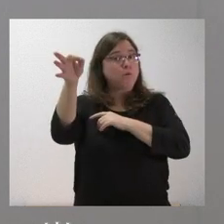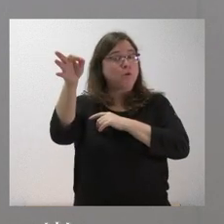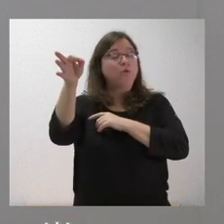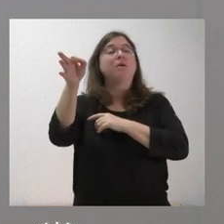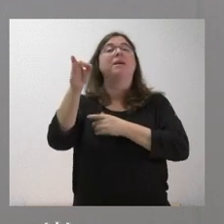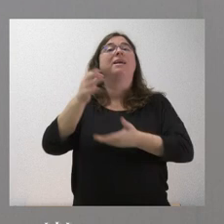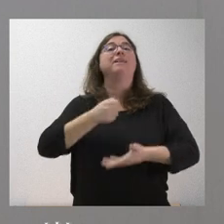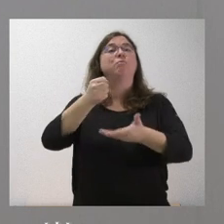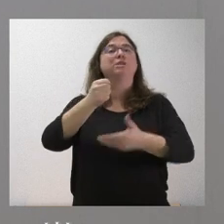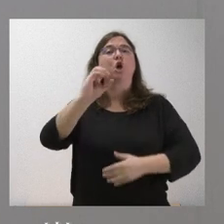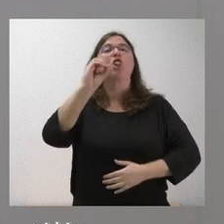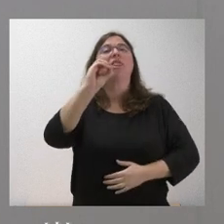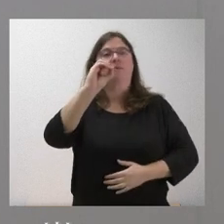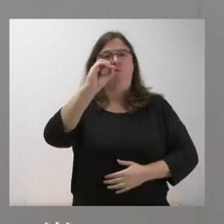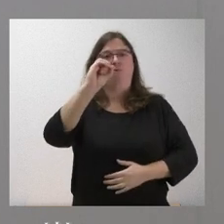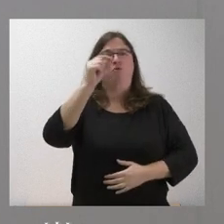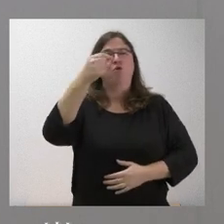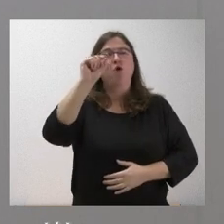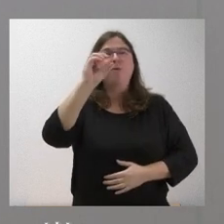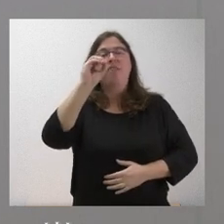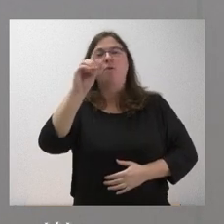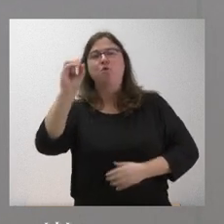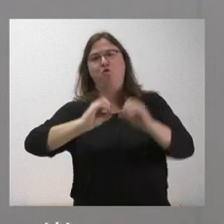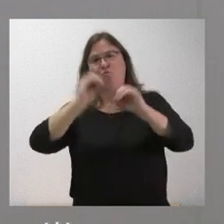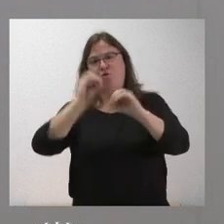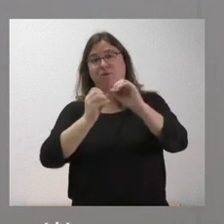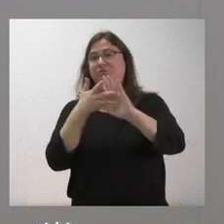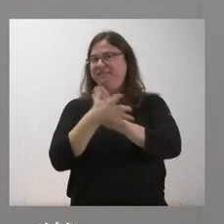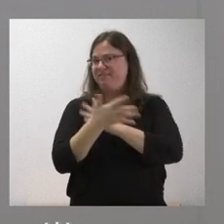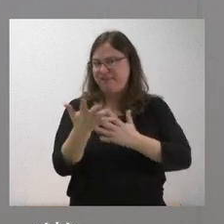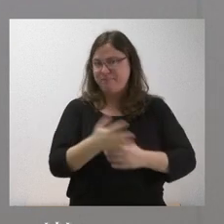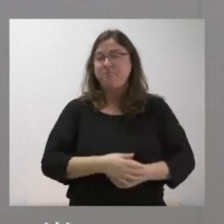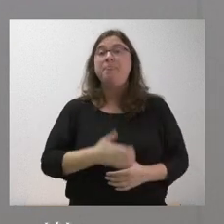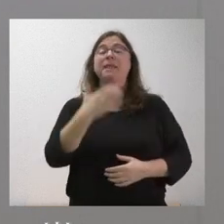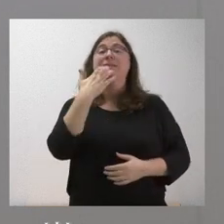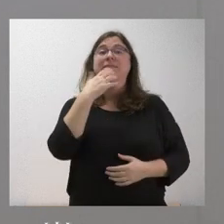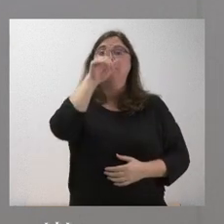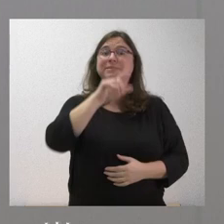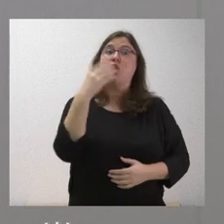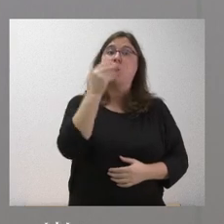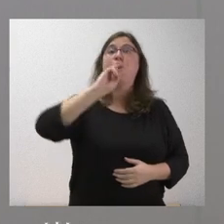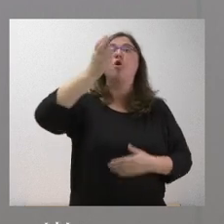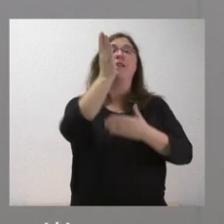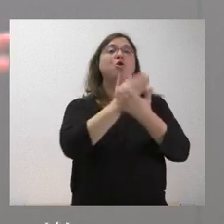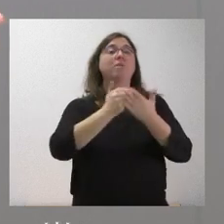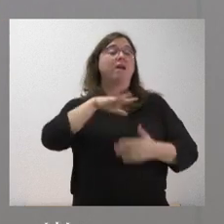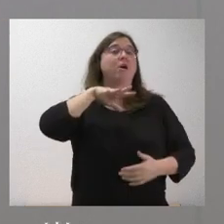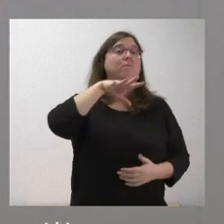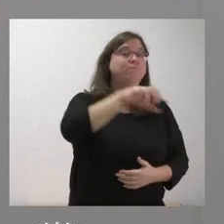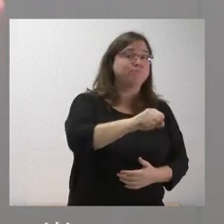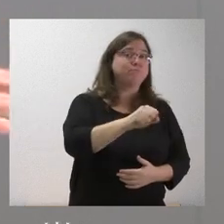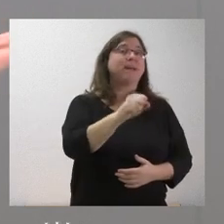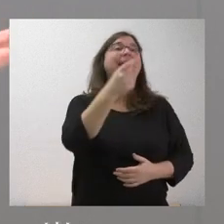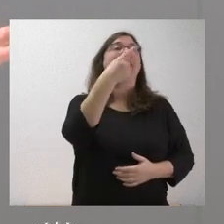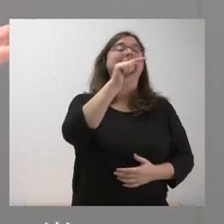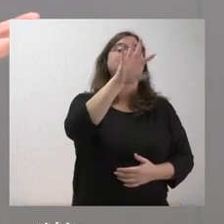patrimoniales es el 0 com 0% Qué significa esto que cuando un joven de otra comunidad Autónoma adquiere una vivienda de